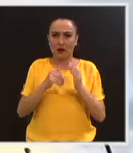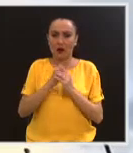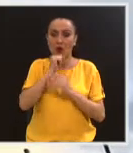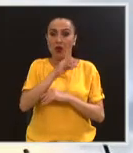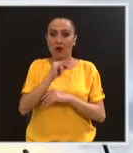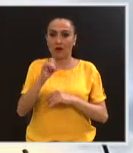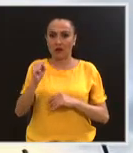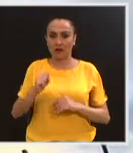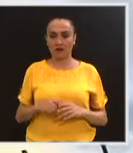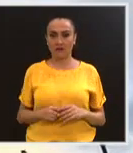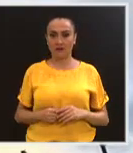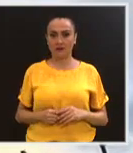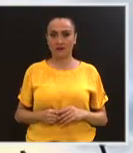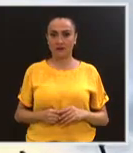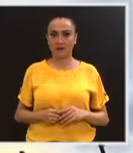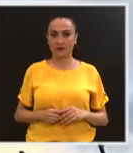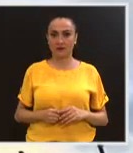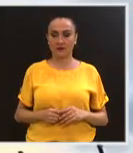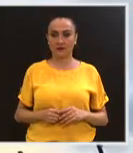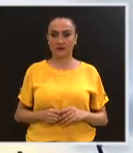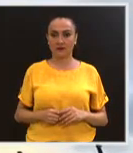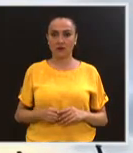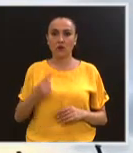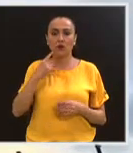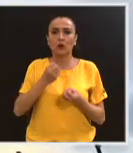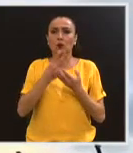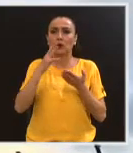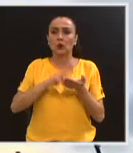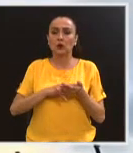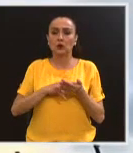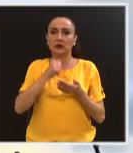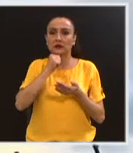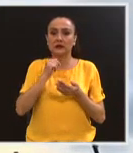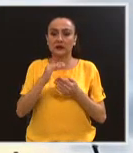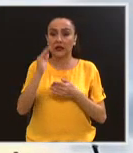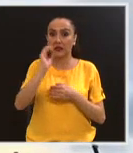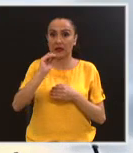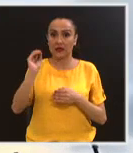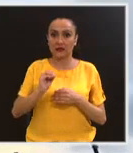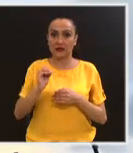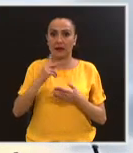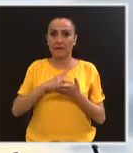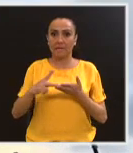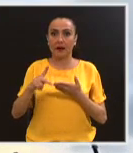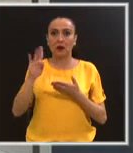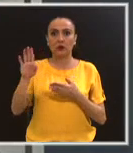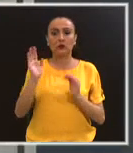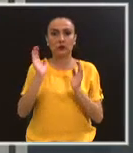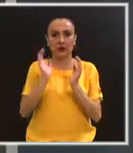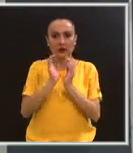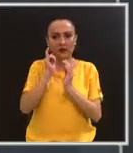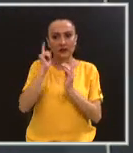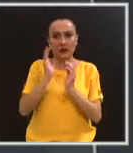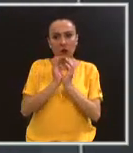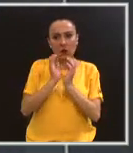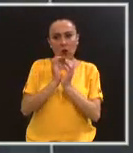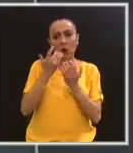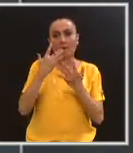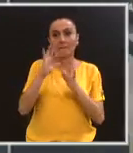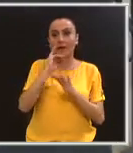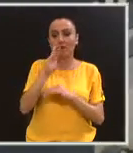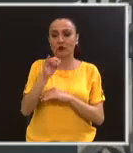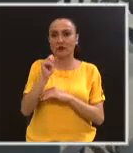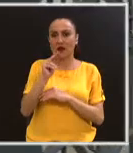la caja costarricense de seguro social por multas recargos e intereses en el pago de su seguro el caso de Roxana